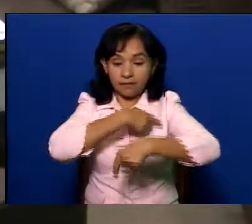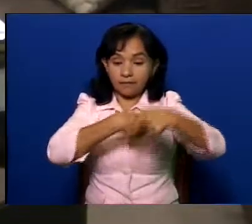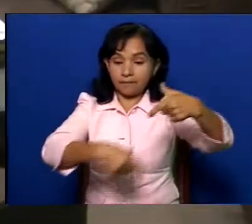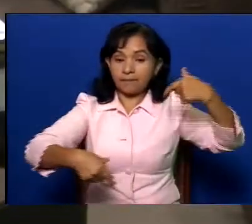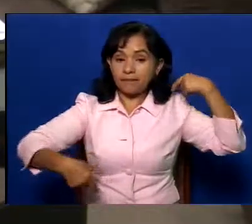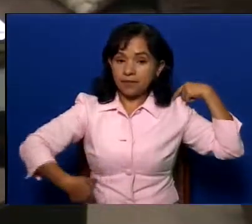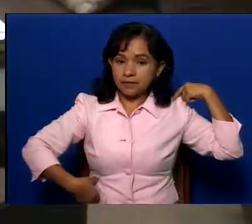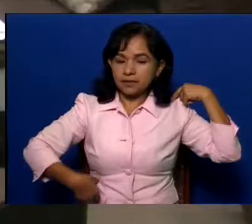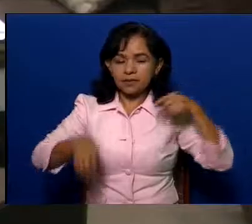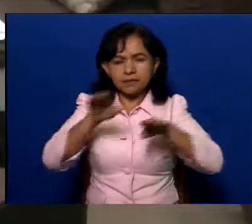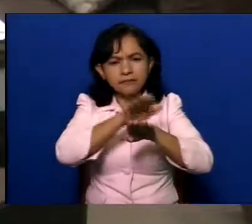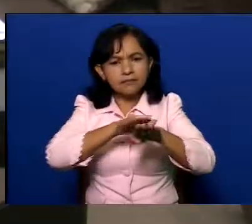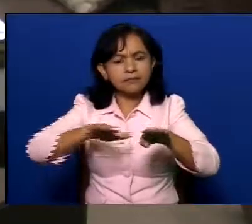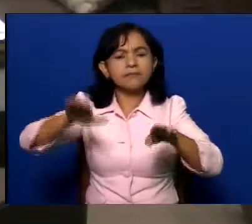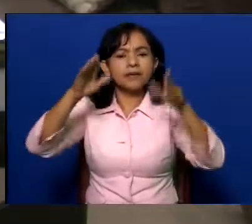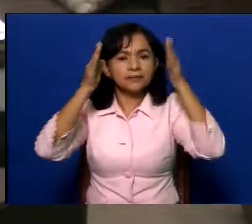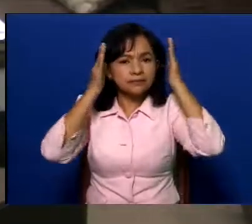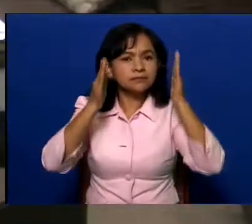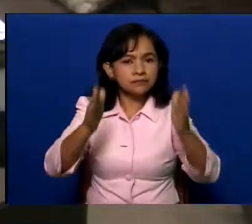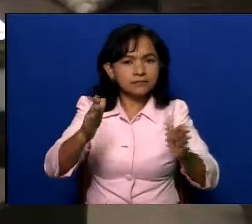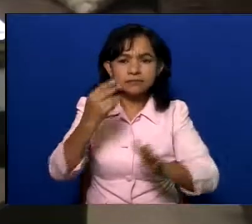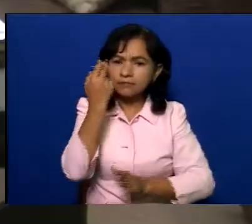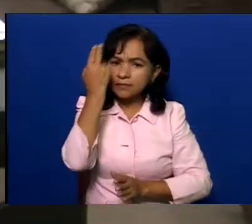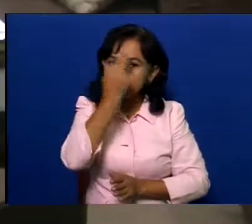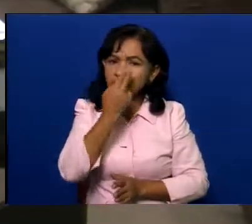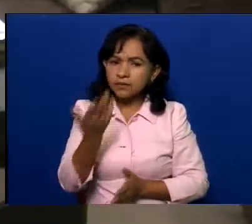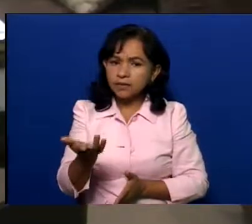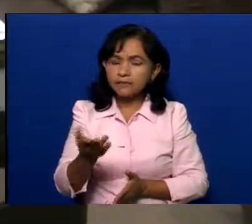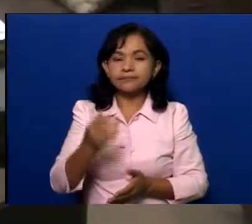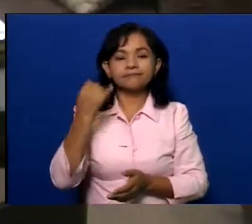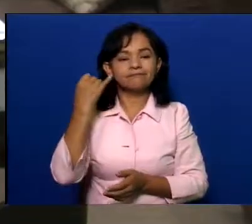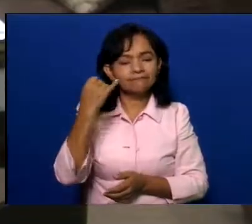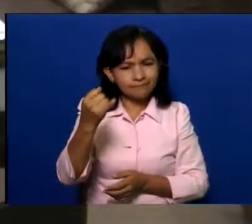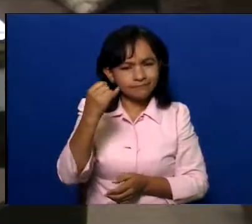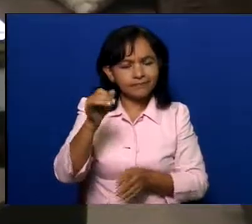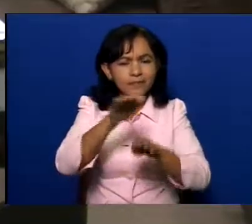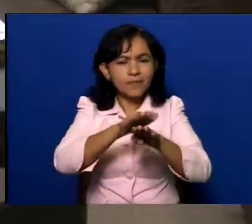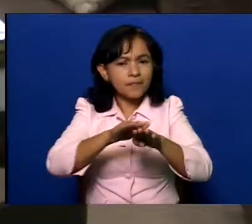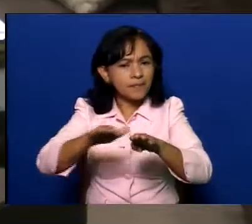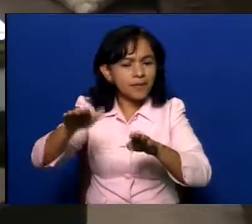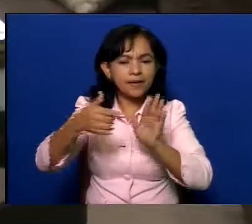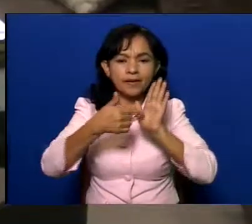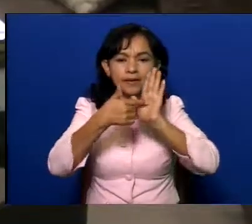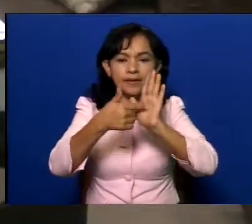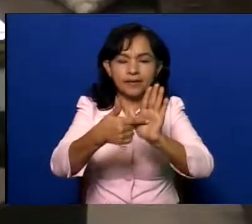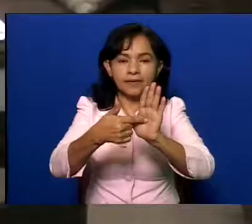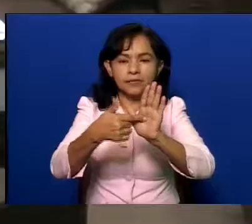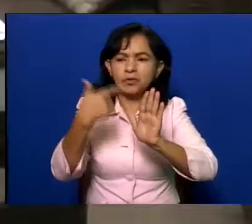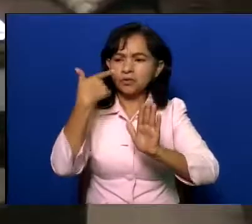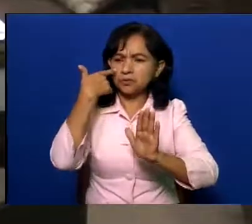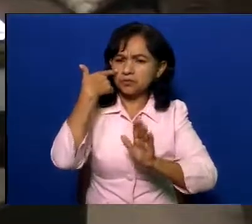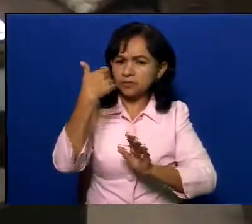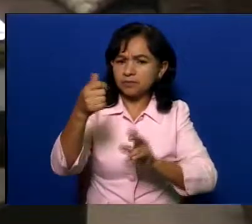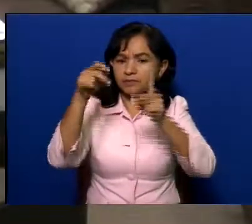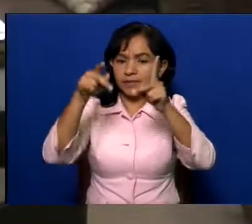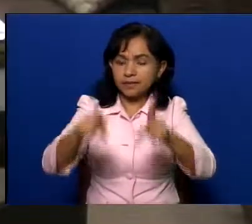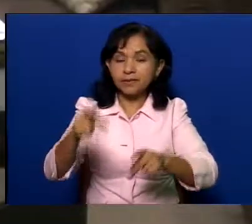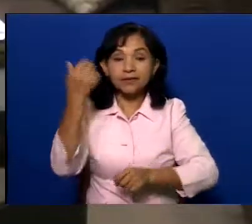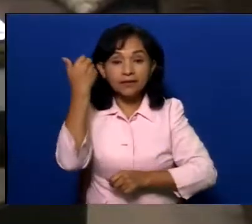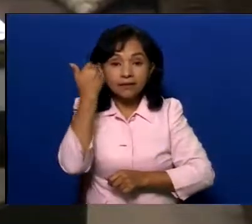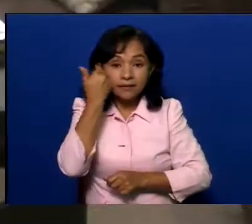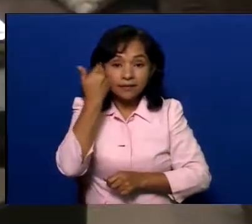situaciones. Otros, como son los que se llevan, los que nacen en las glándulas, en los tejidos, por